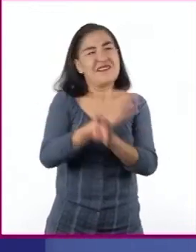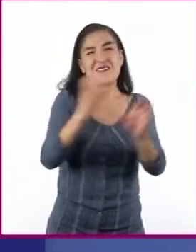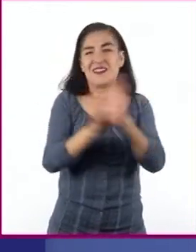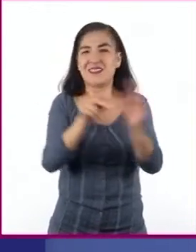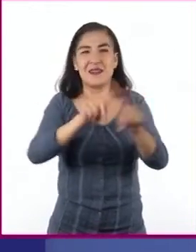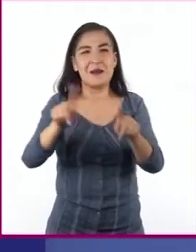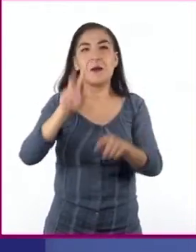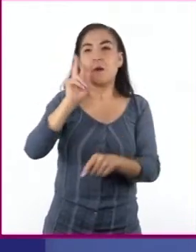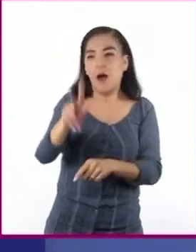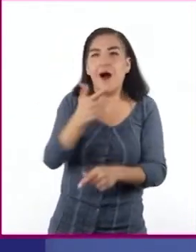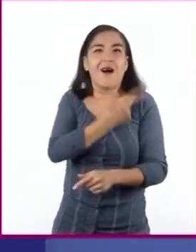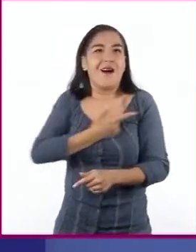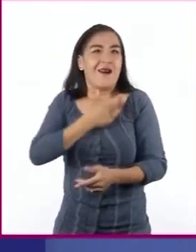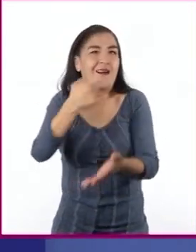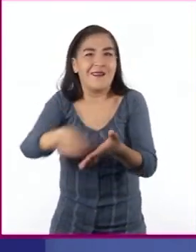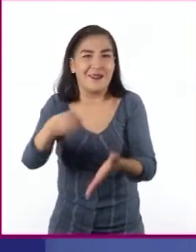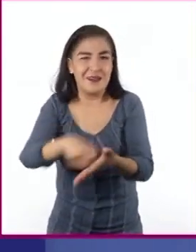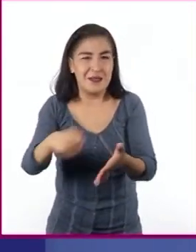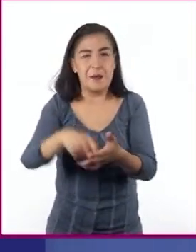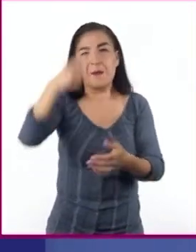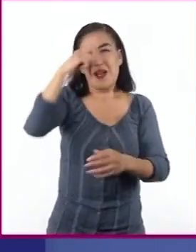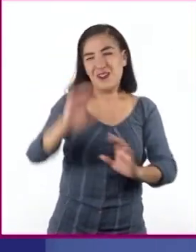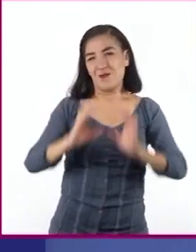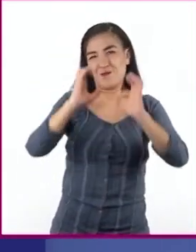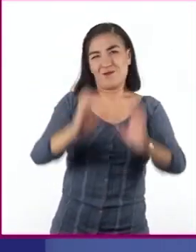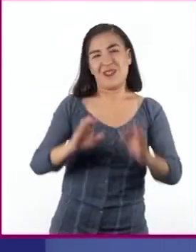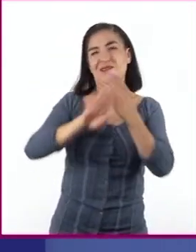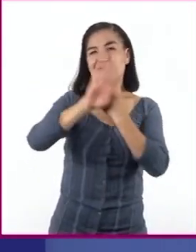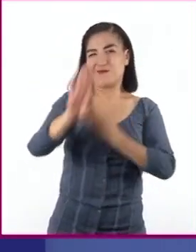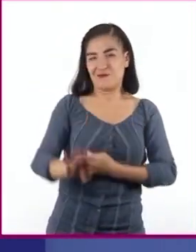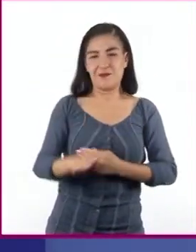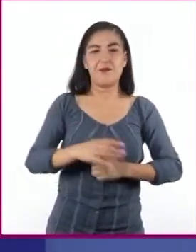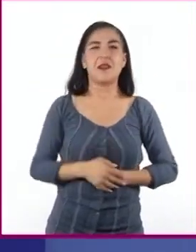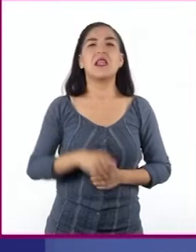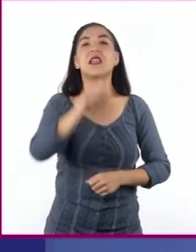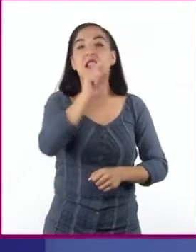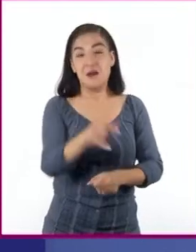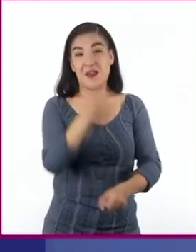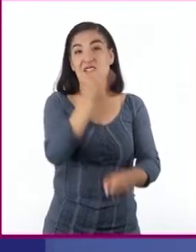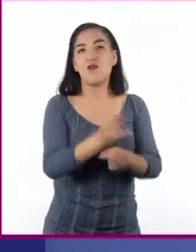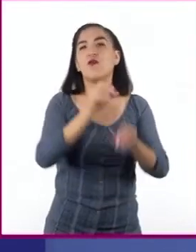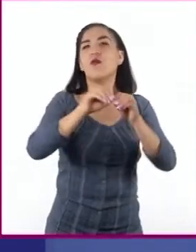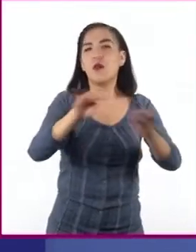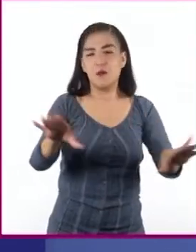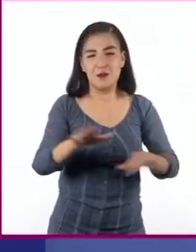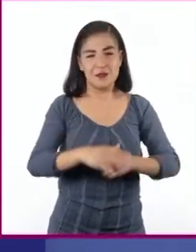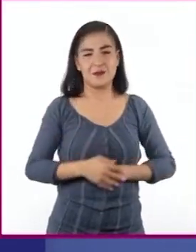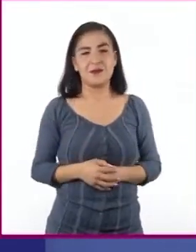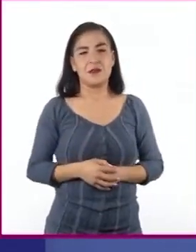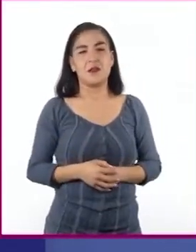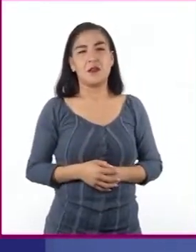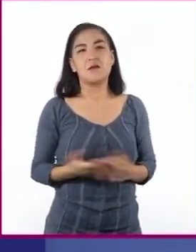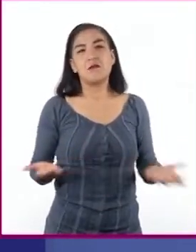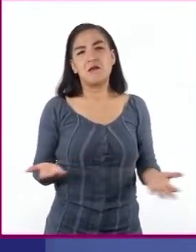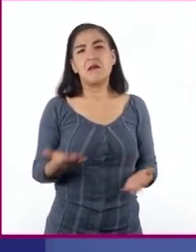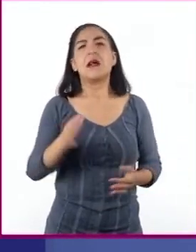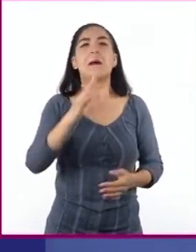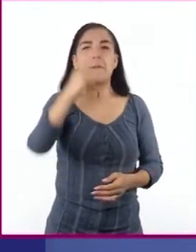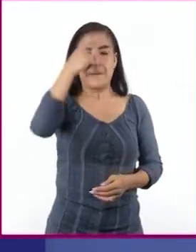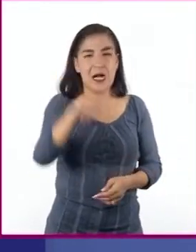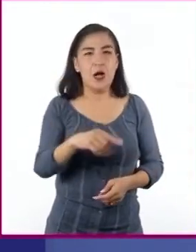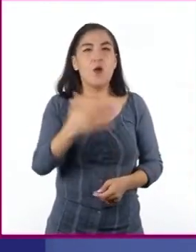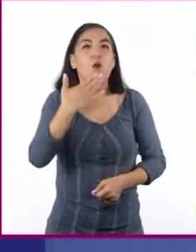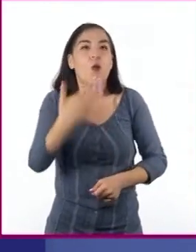en contraparte de aquellos mensajes que difunden información para el bien individual y